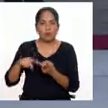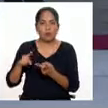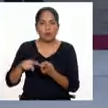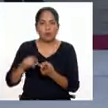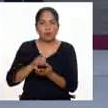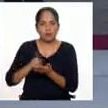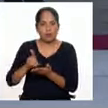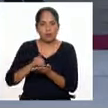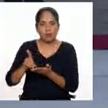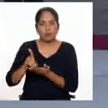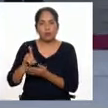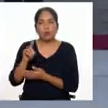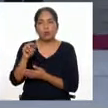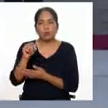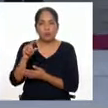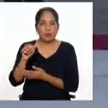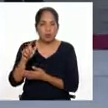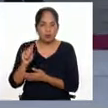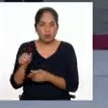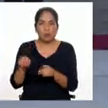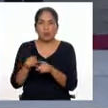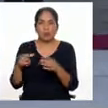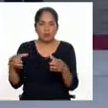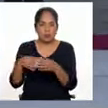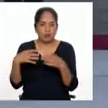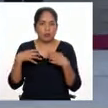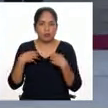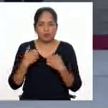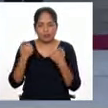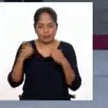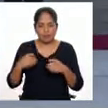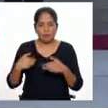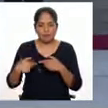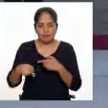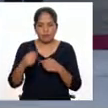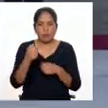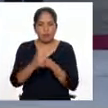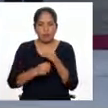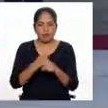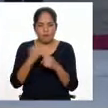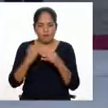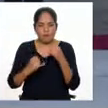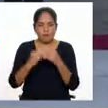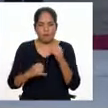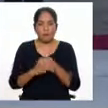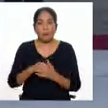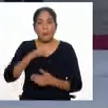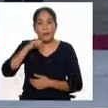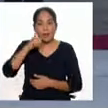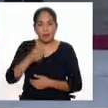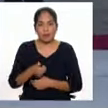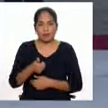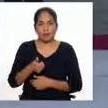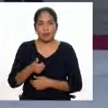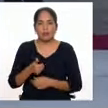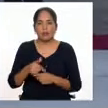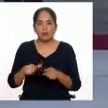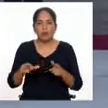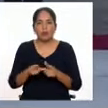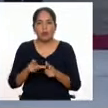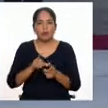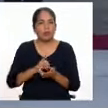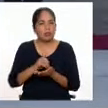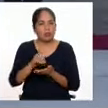Breu, su Centro de Salud Estratégico, sí o sí este año vamos a culminarlo, y mañana vamos a entregarlo al Distrito de